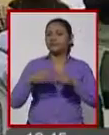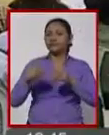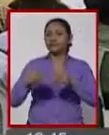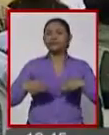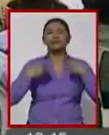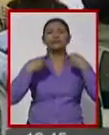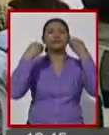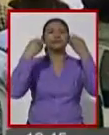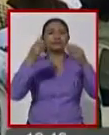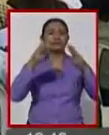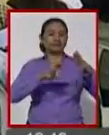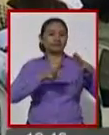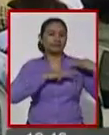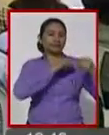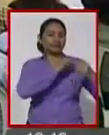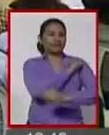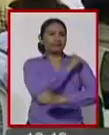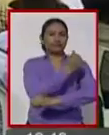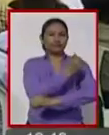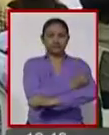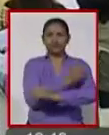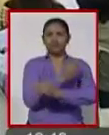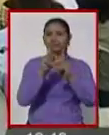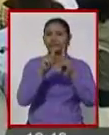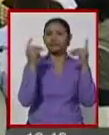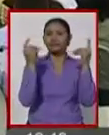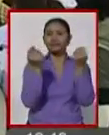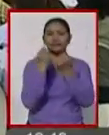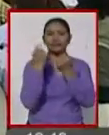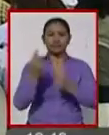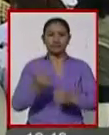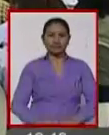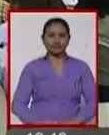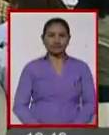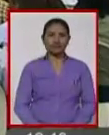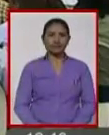diferentes autoridades militares y departamentales.